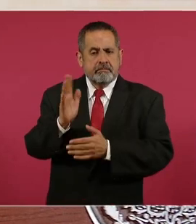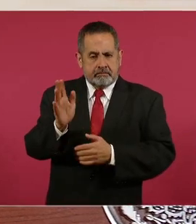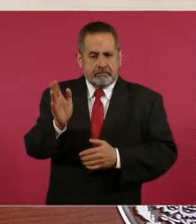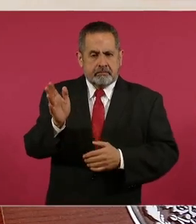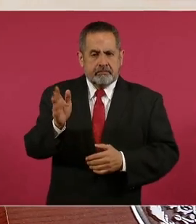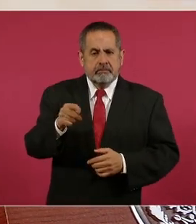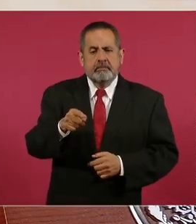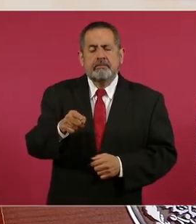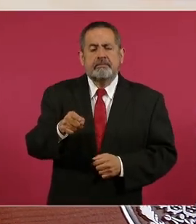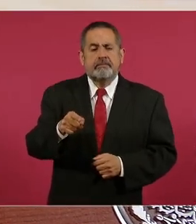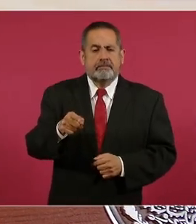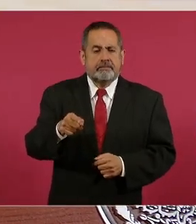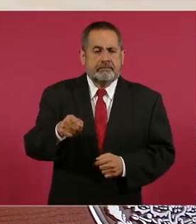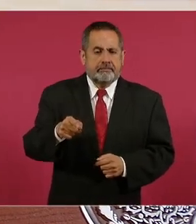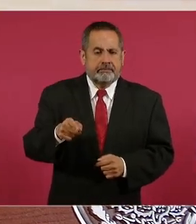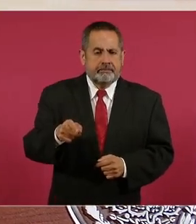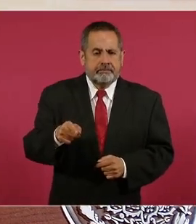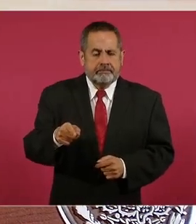el